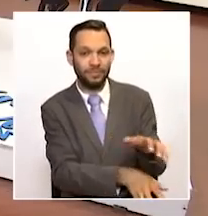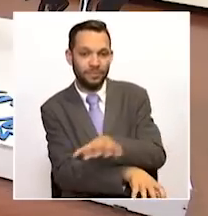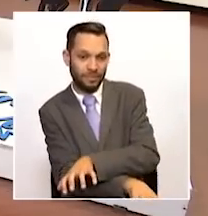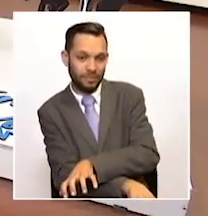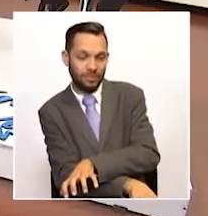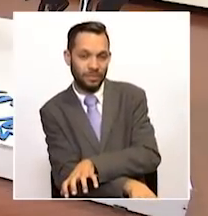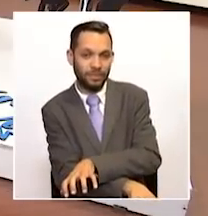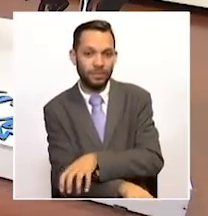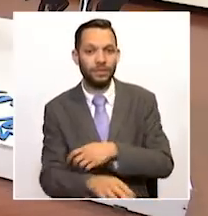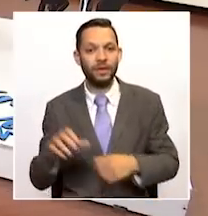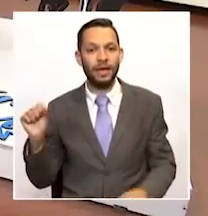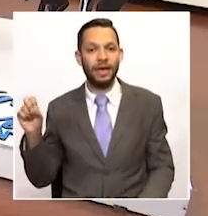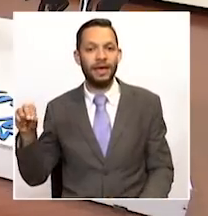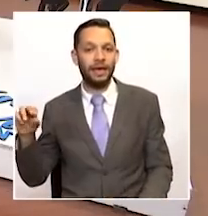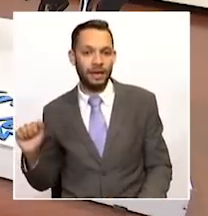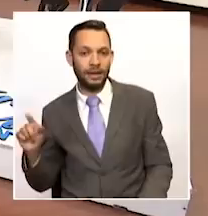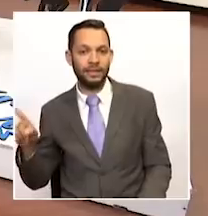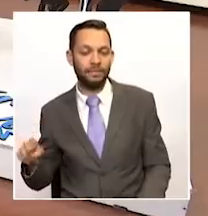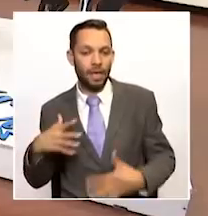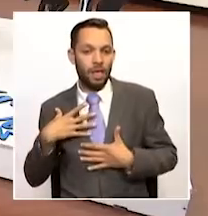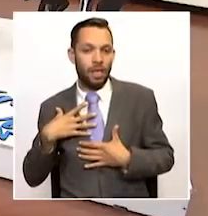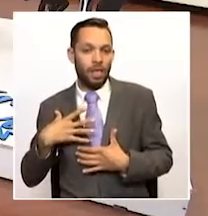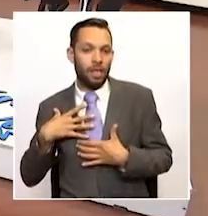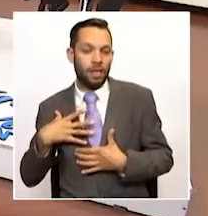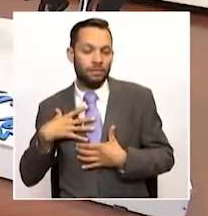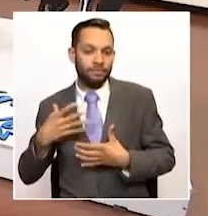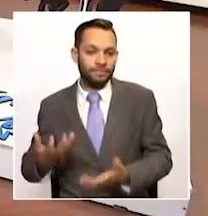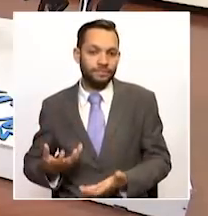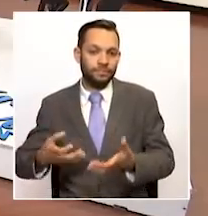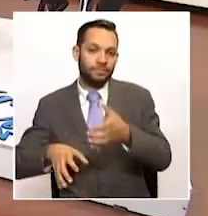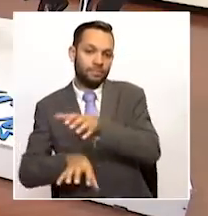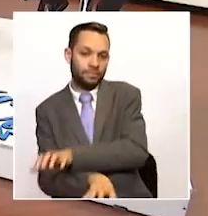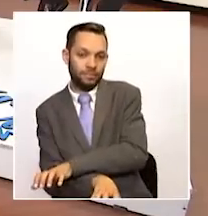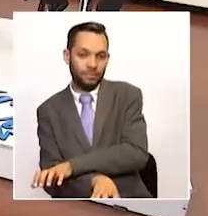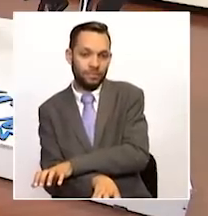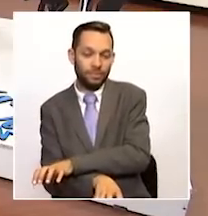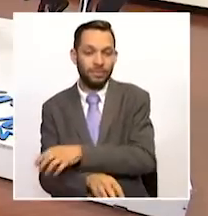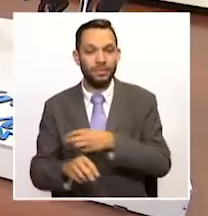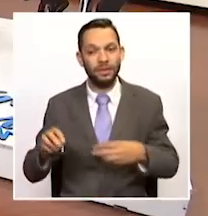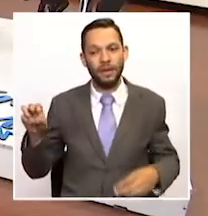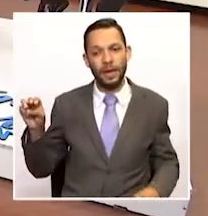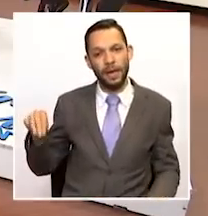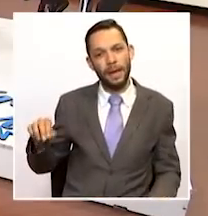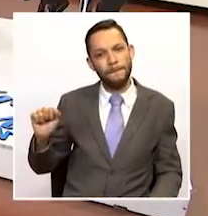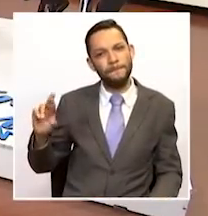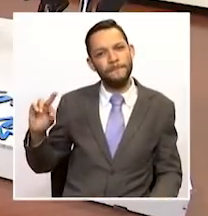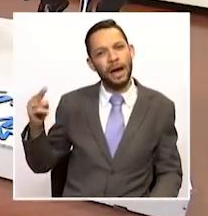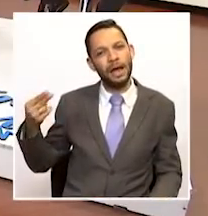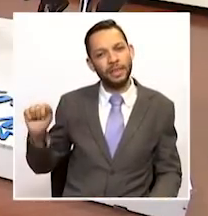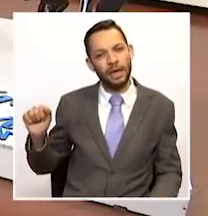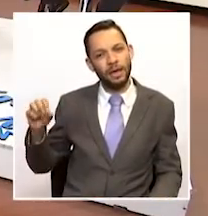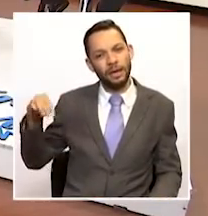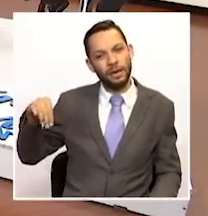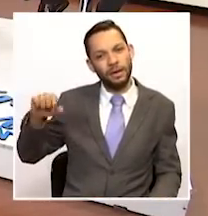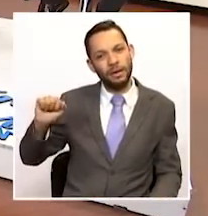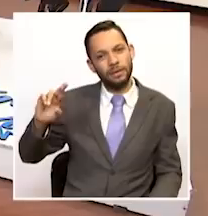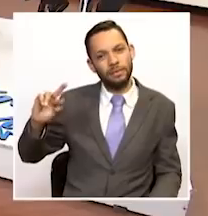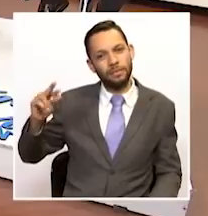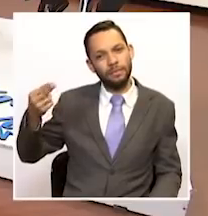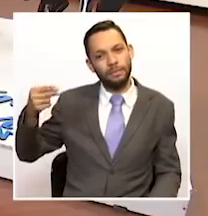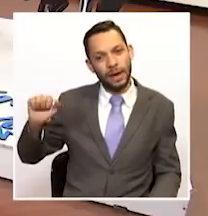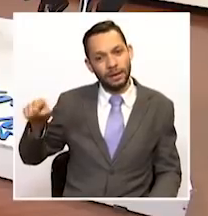trasplante de pulmón y el caso de de rubiela de marta liliana